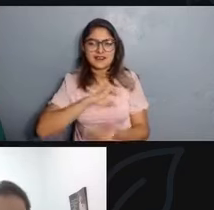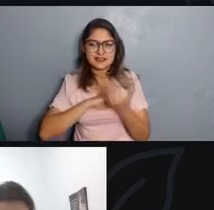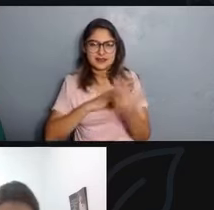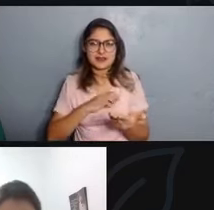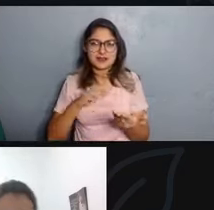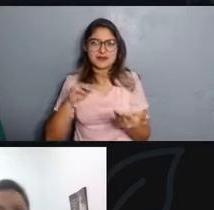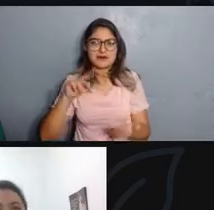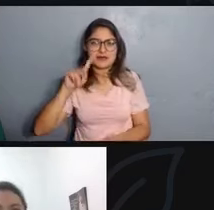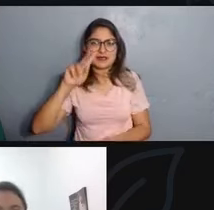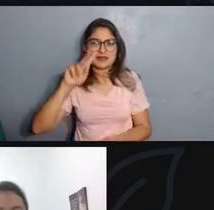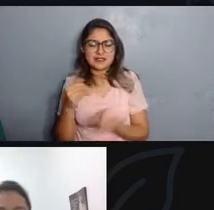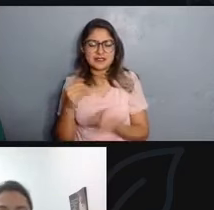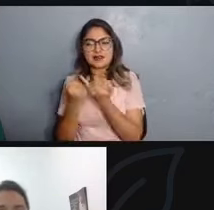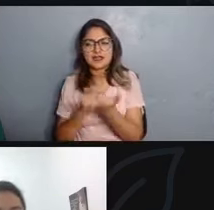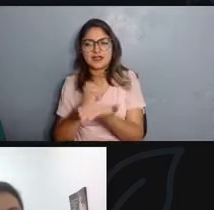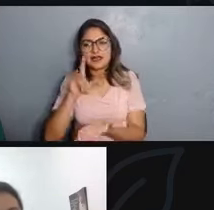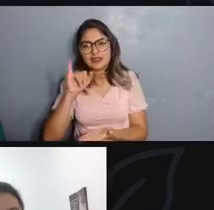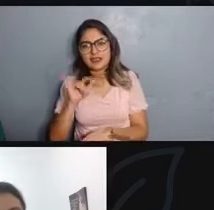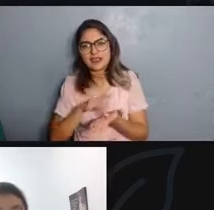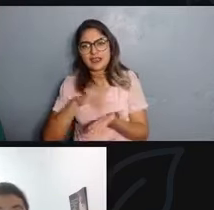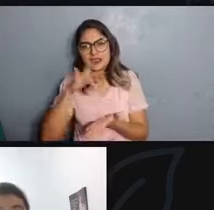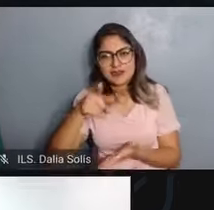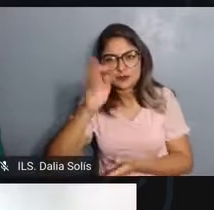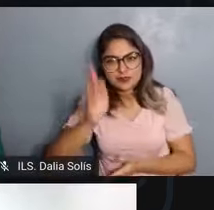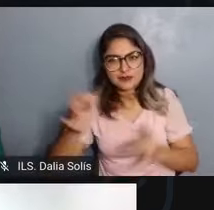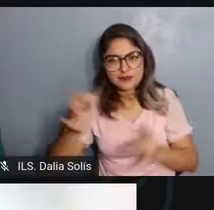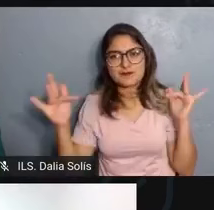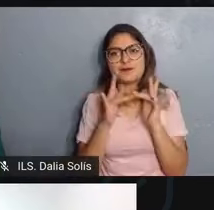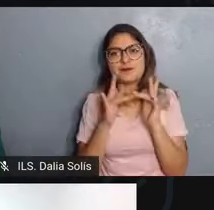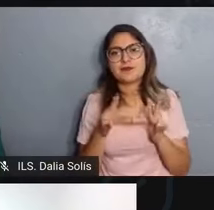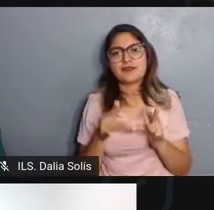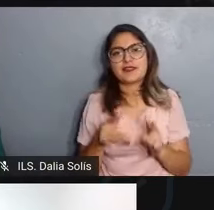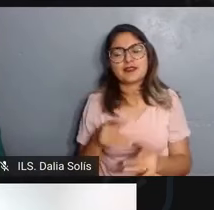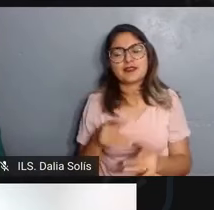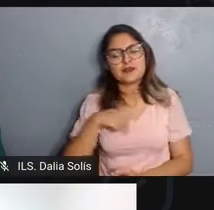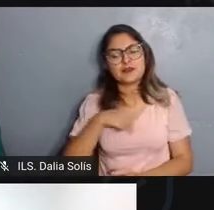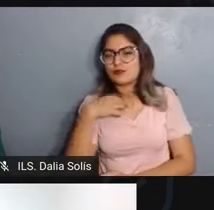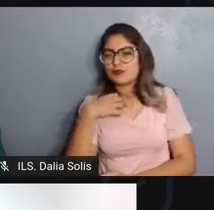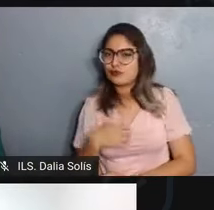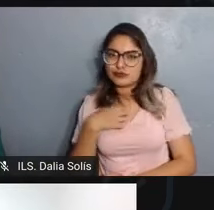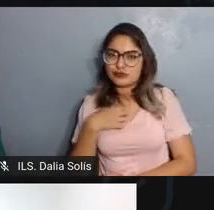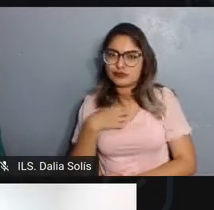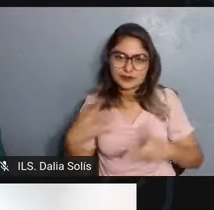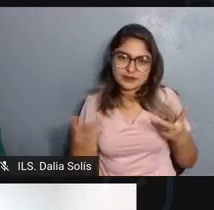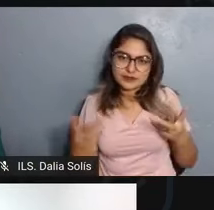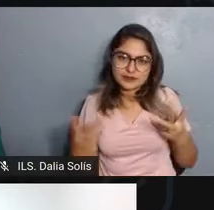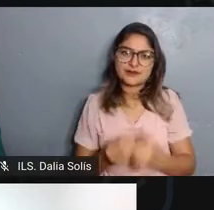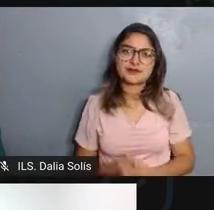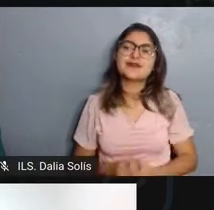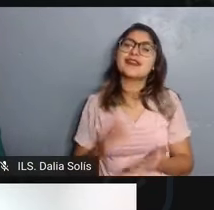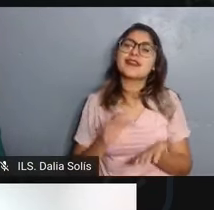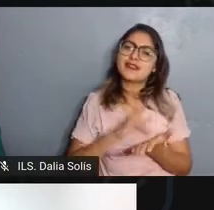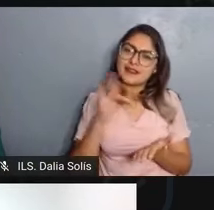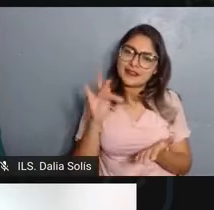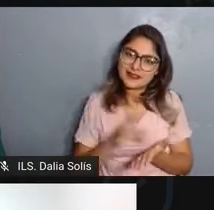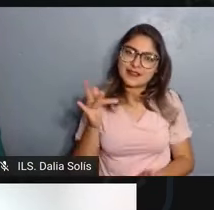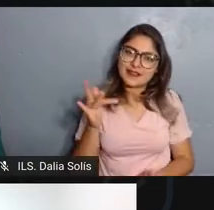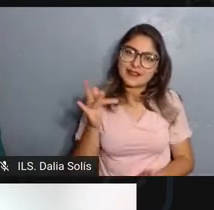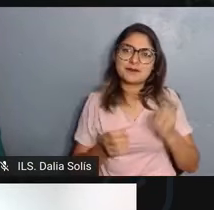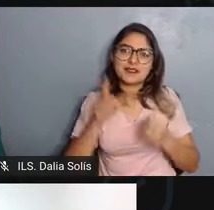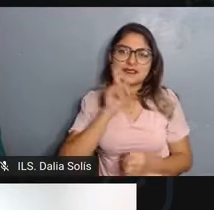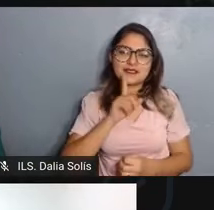aquí. Gracias, gracias, magistrada. Entonces, aquí, retomando el tema, tenemos que ver que